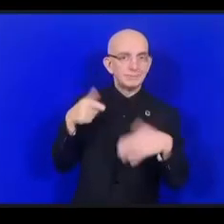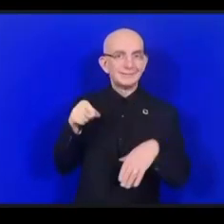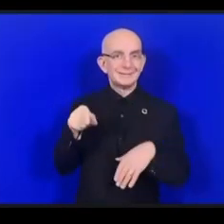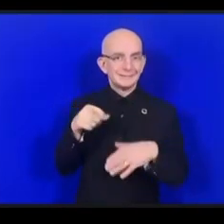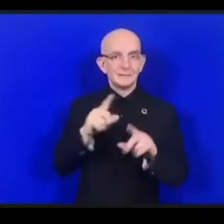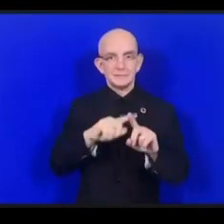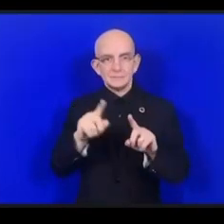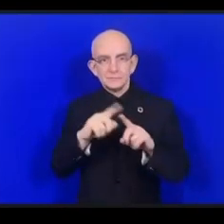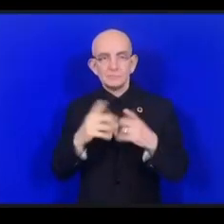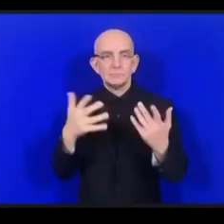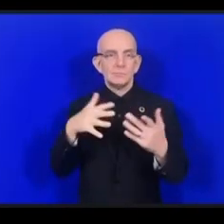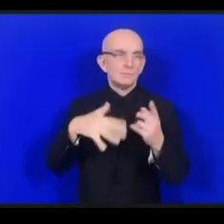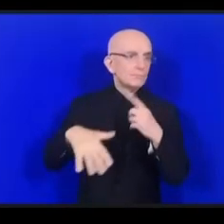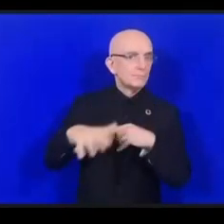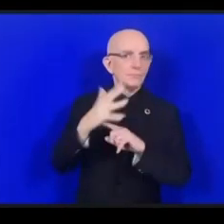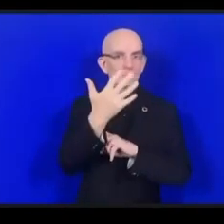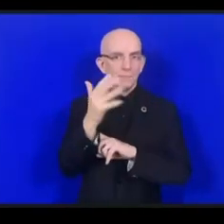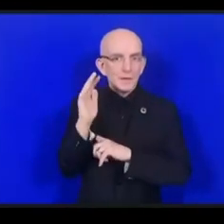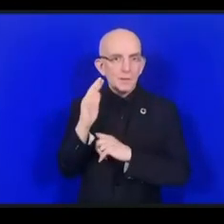licencia